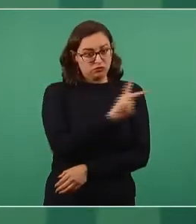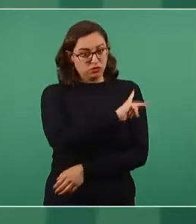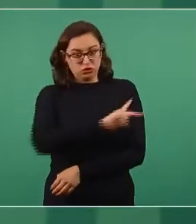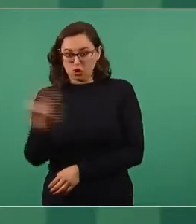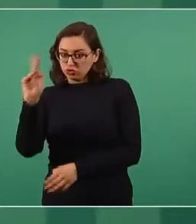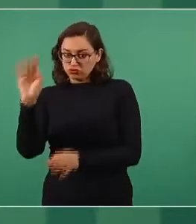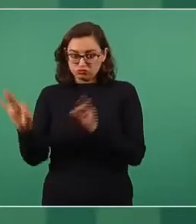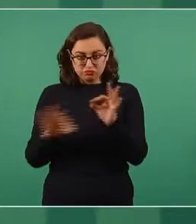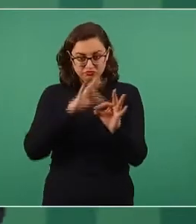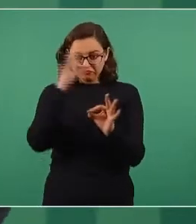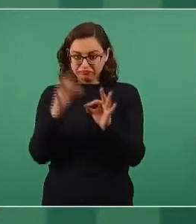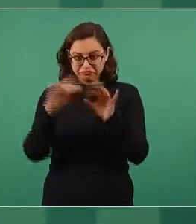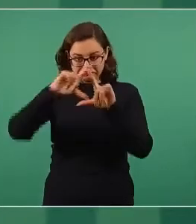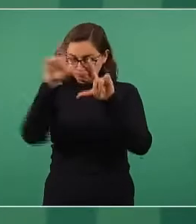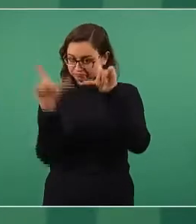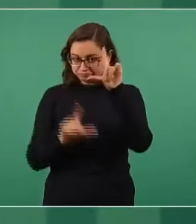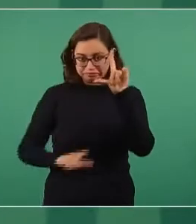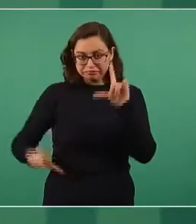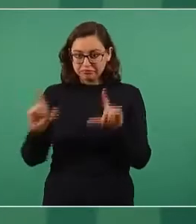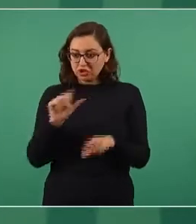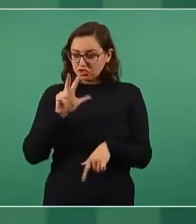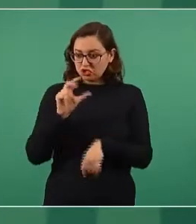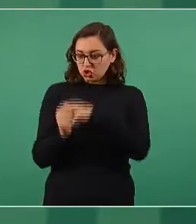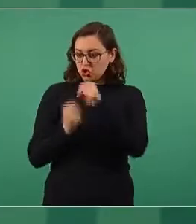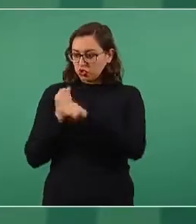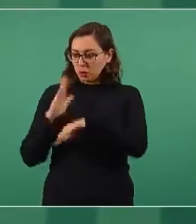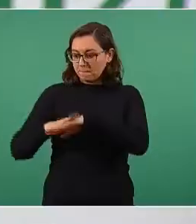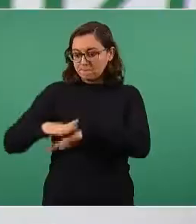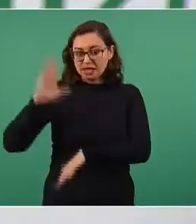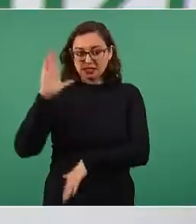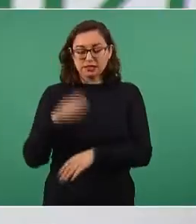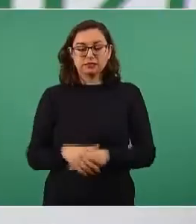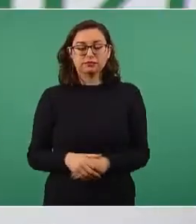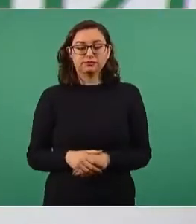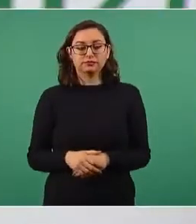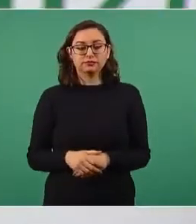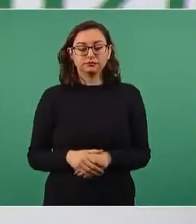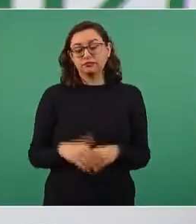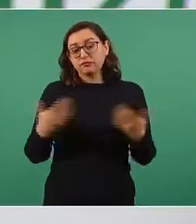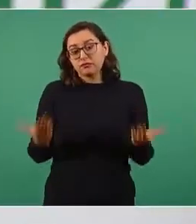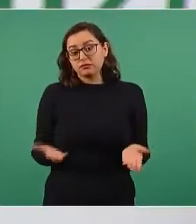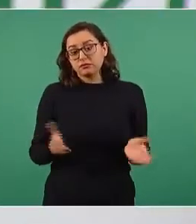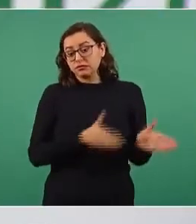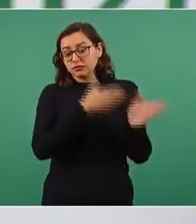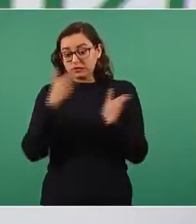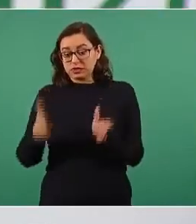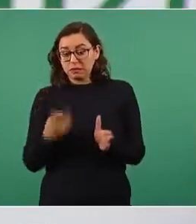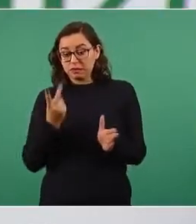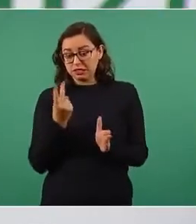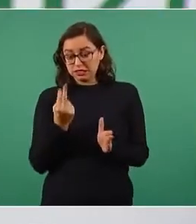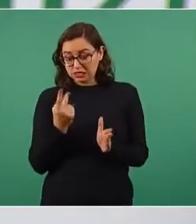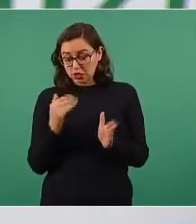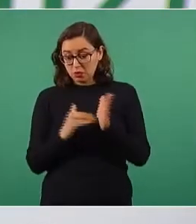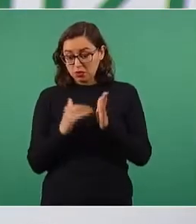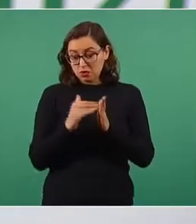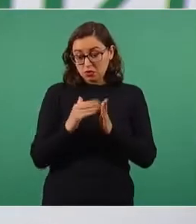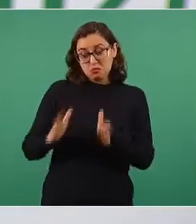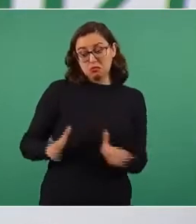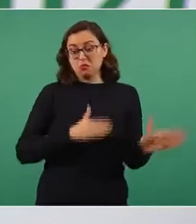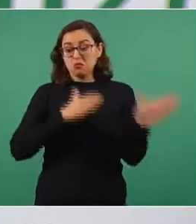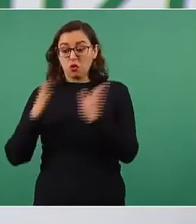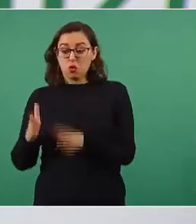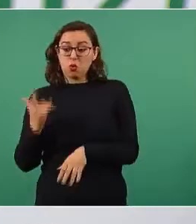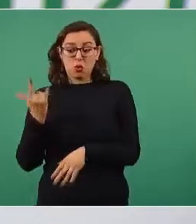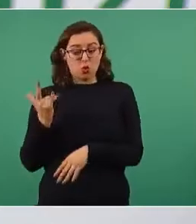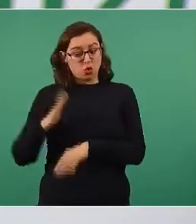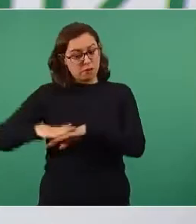vacunación de México. Entonces, teníamos 40 en 6 meses, en un mes 25, el mes siguiente seguramente van a ser más de 25 en